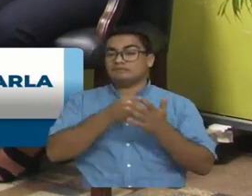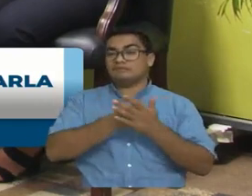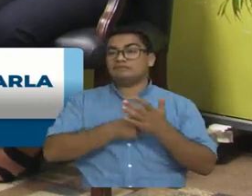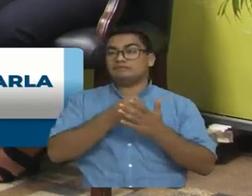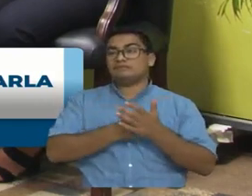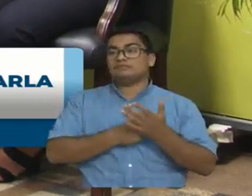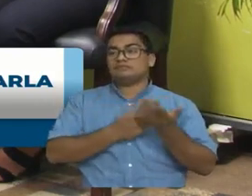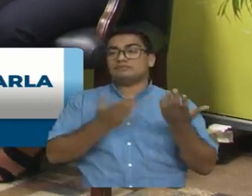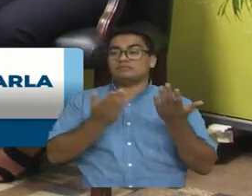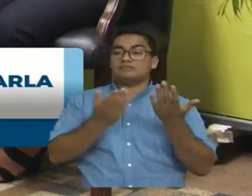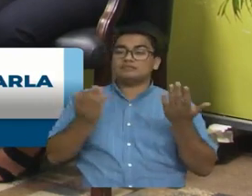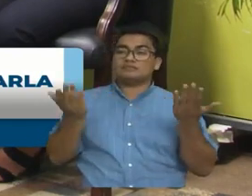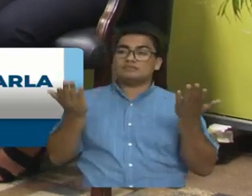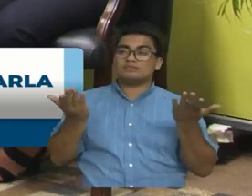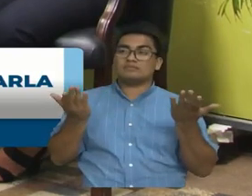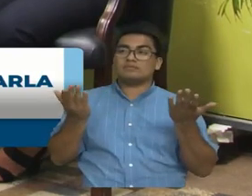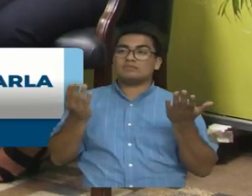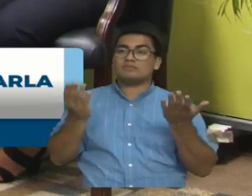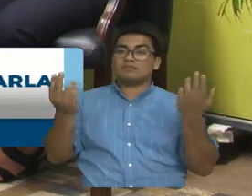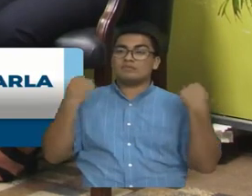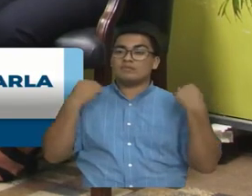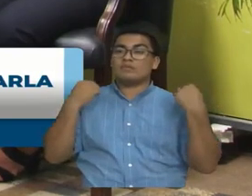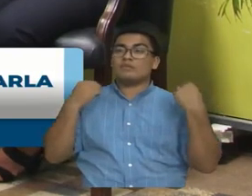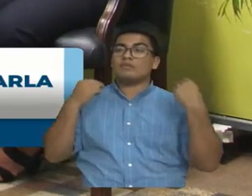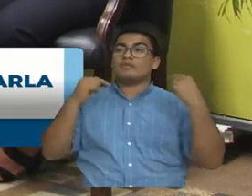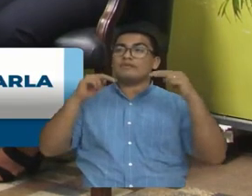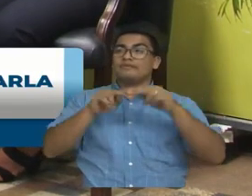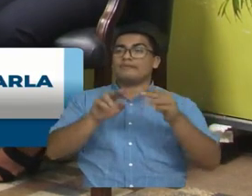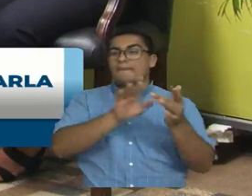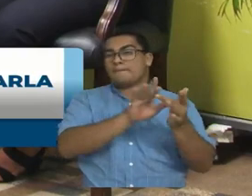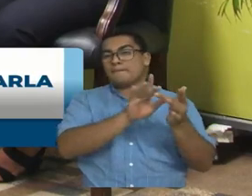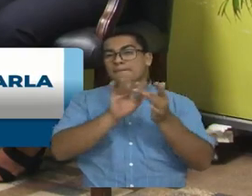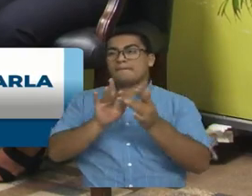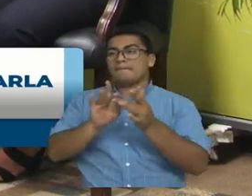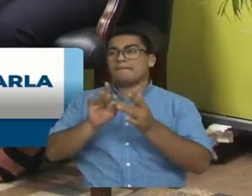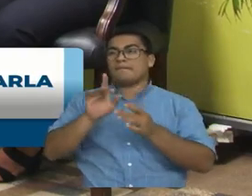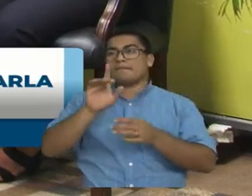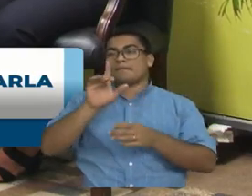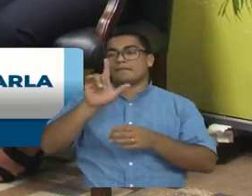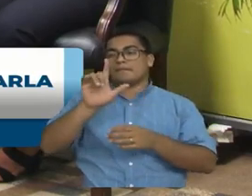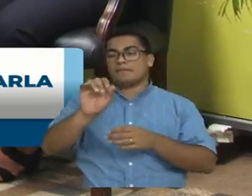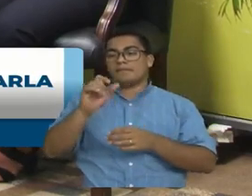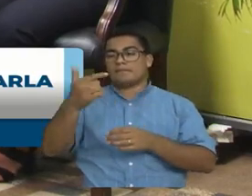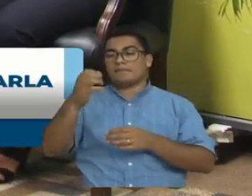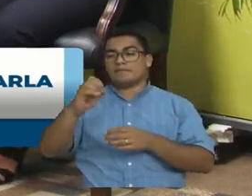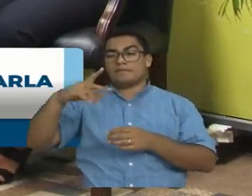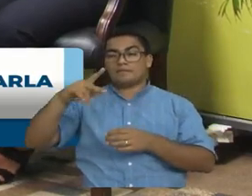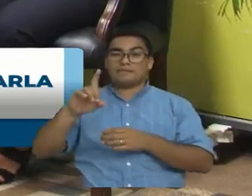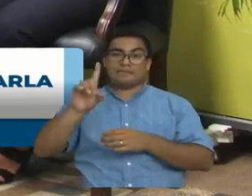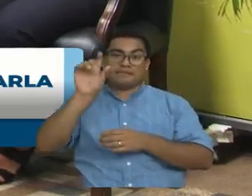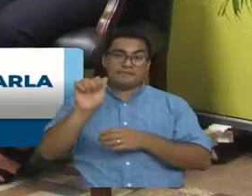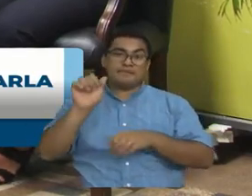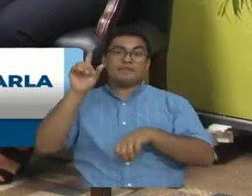también orientados por el profesional, en este caso un terapista de lenguaje, logopeda,